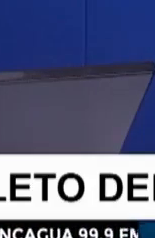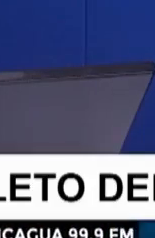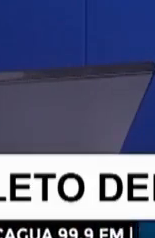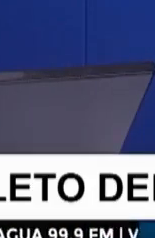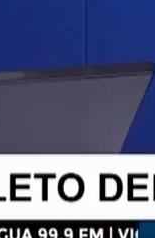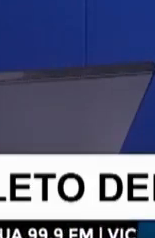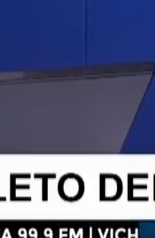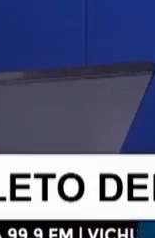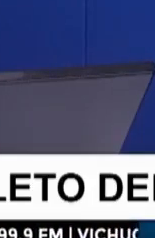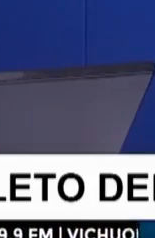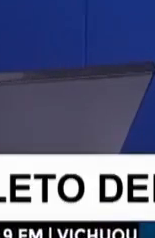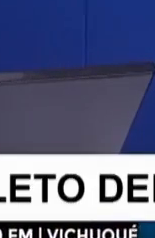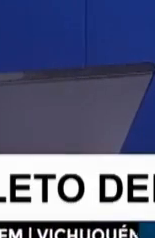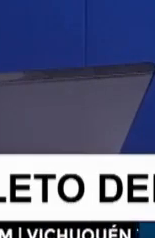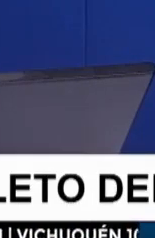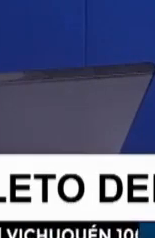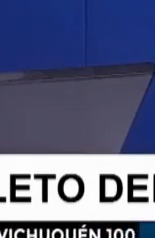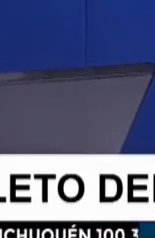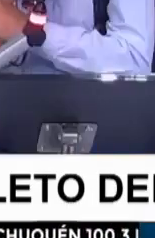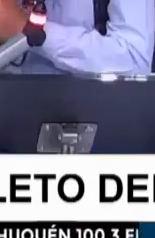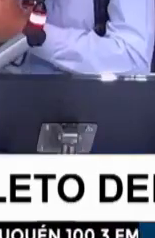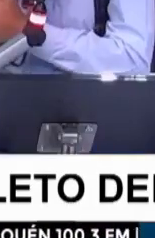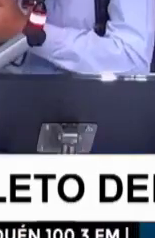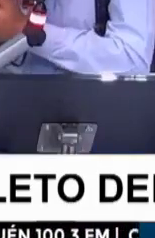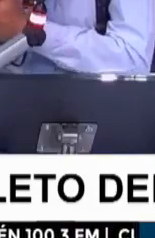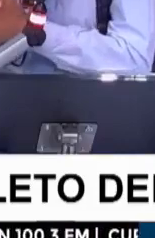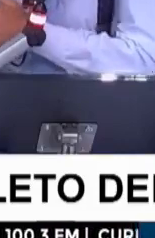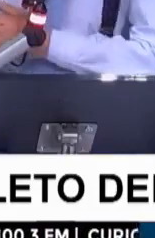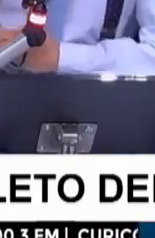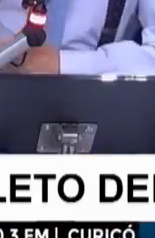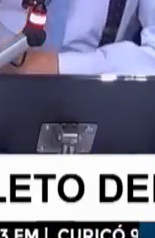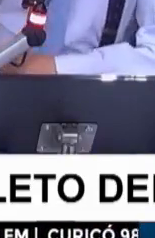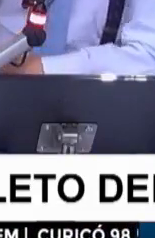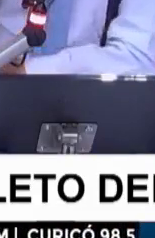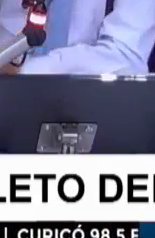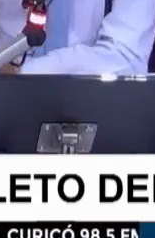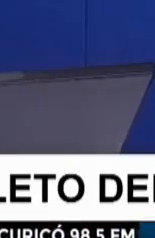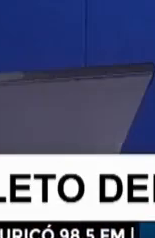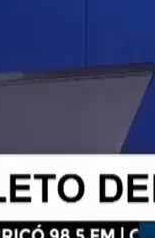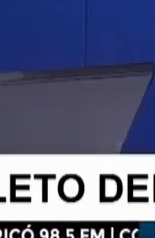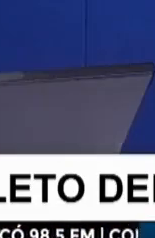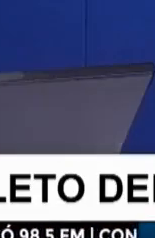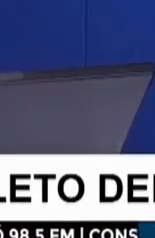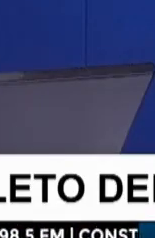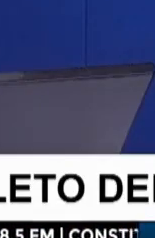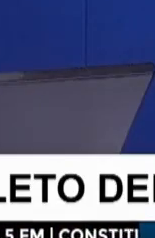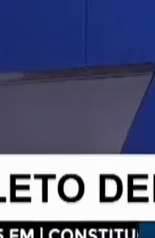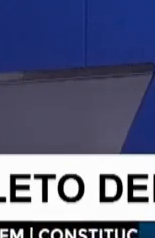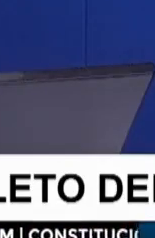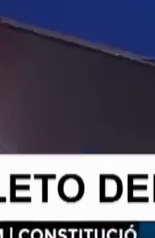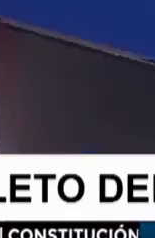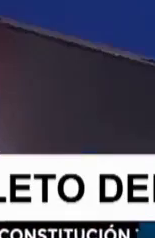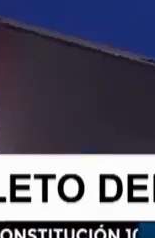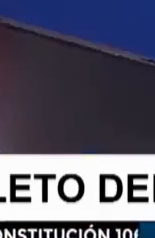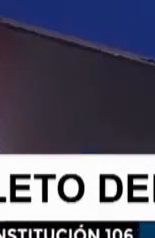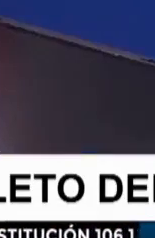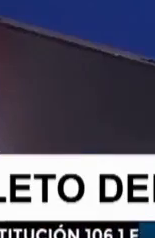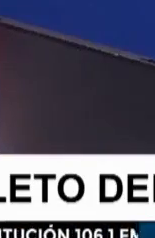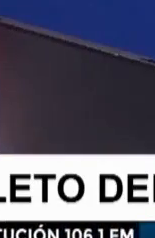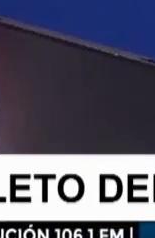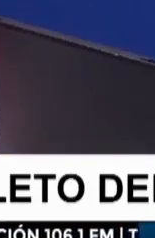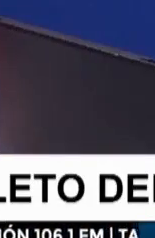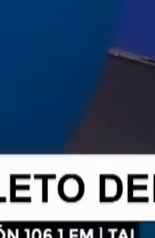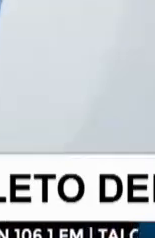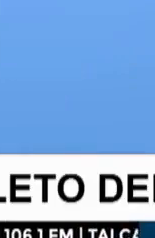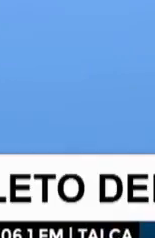es lo que está marcando la previa del arribo del presidente Gabriel Boric a la región de la Araucanía. Estamos en contacto con Radio Bio Bio de Temuco. Sí, Carlos Martínez, ¿cómo